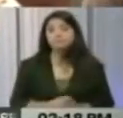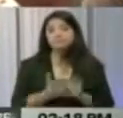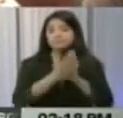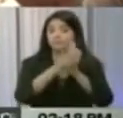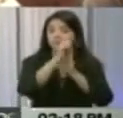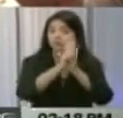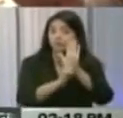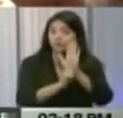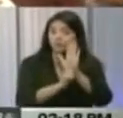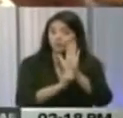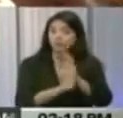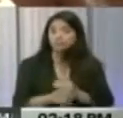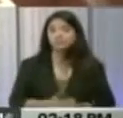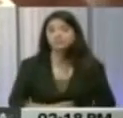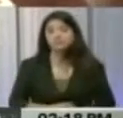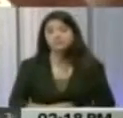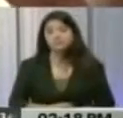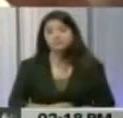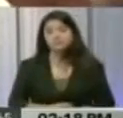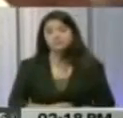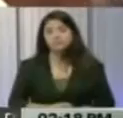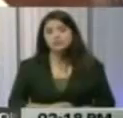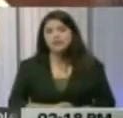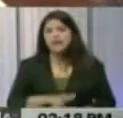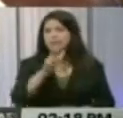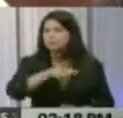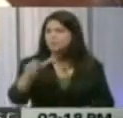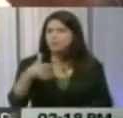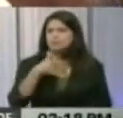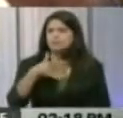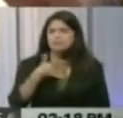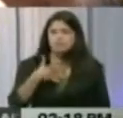de la República Bolivariana de Venezuela, y quienes se habían sentido